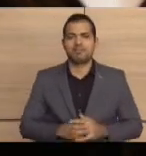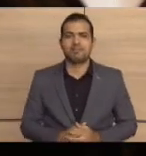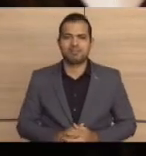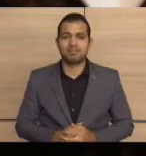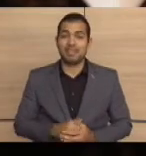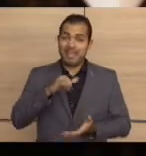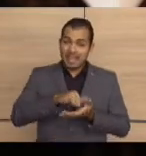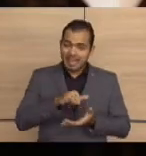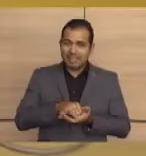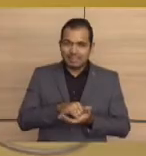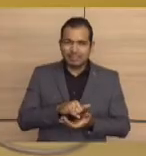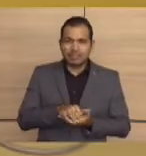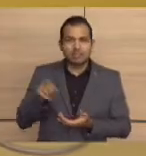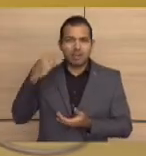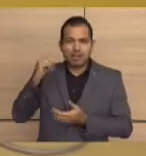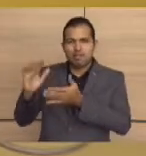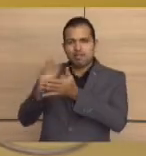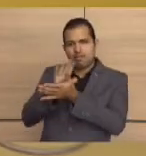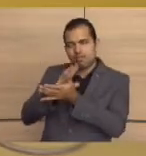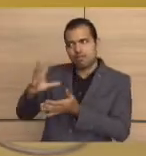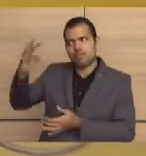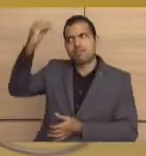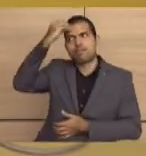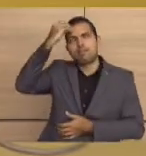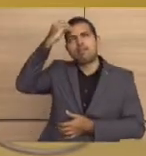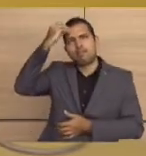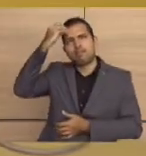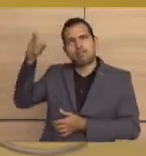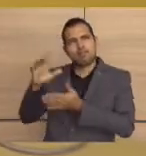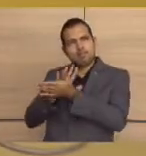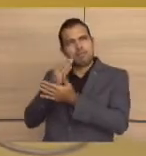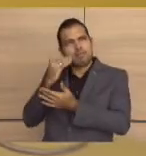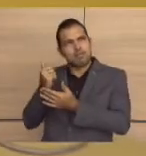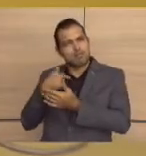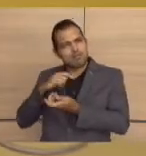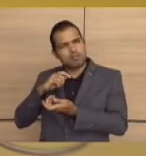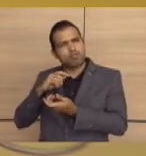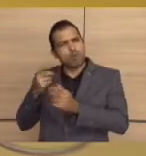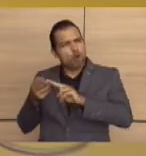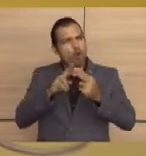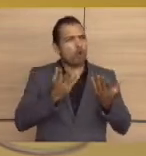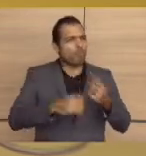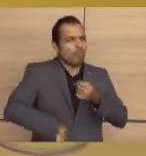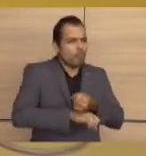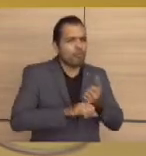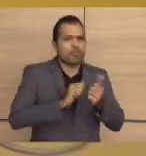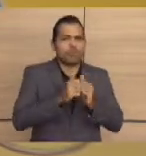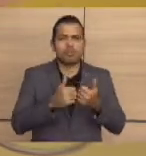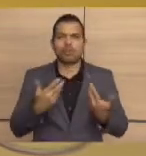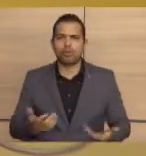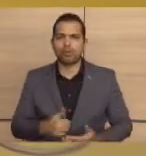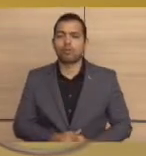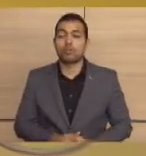me quedé con eso en mente y yo decía, bueno, ¿y cómo lo podemos hacer a través del fútbol o a través del deporte? Y oh, sorpresa que me llevo,